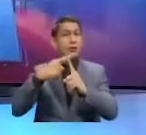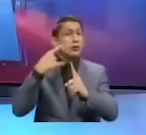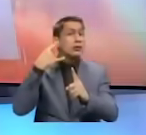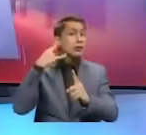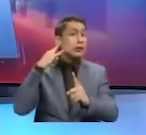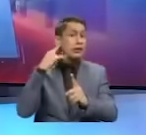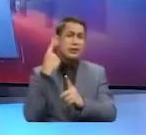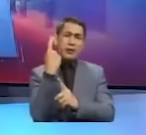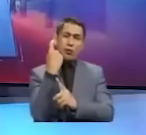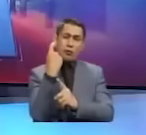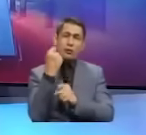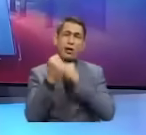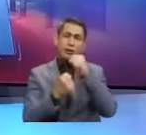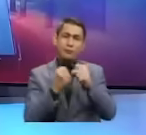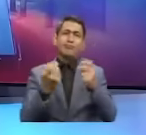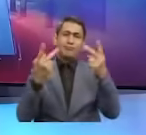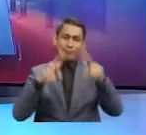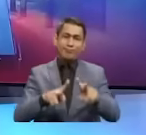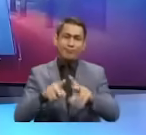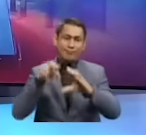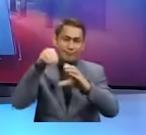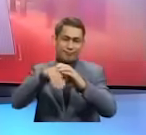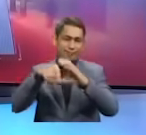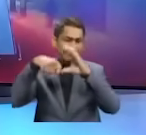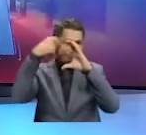de 11 años de edad. Veamos.